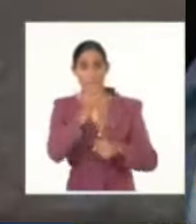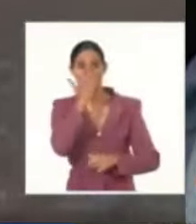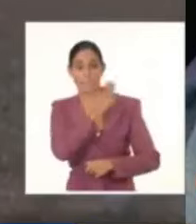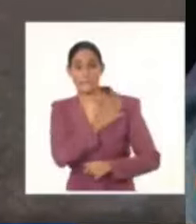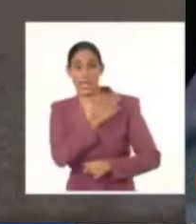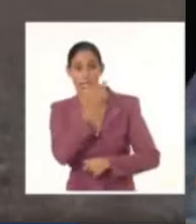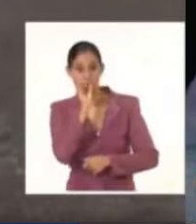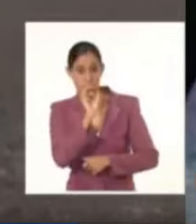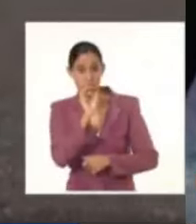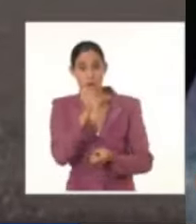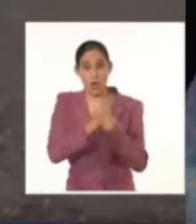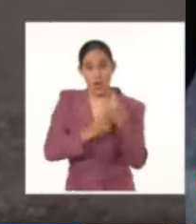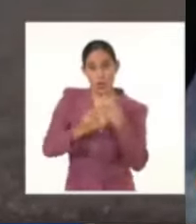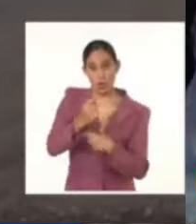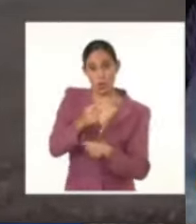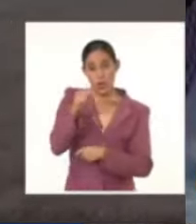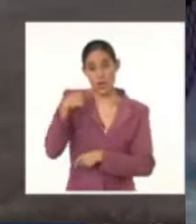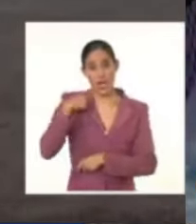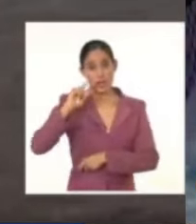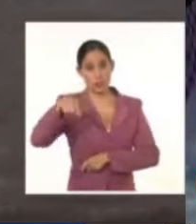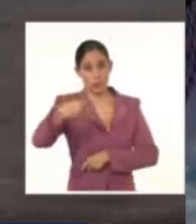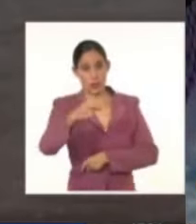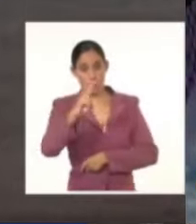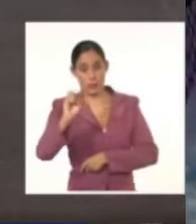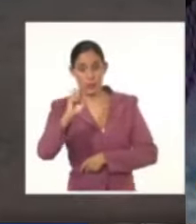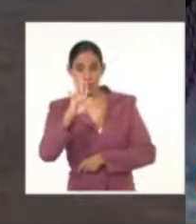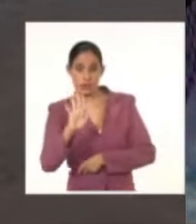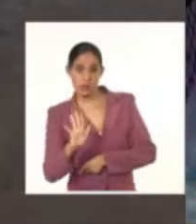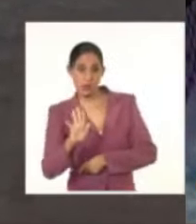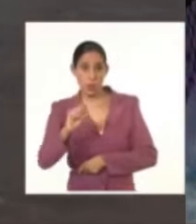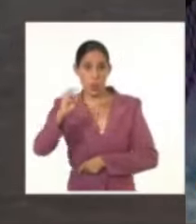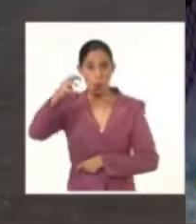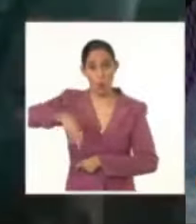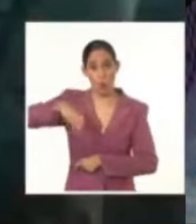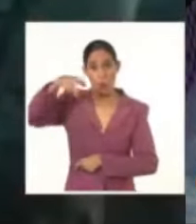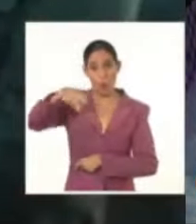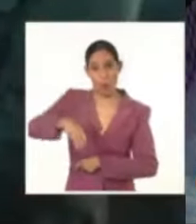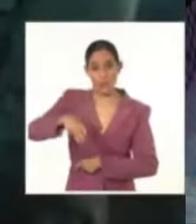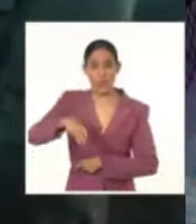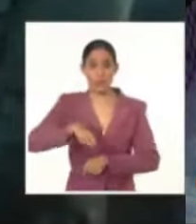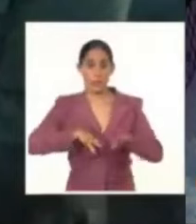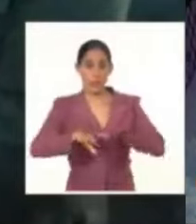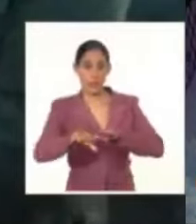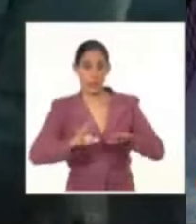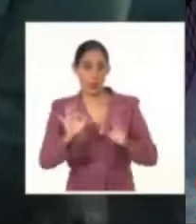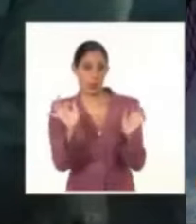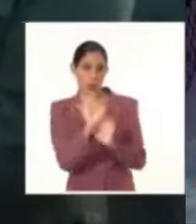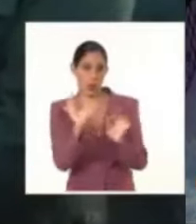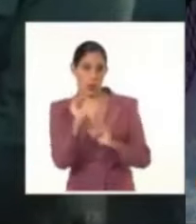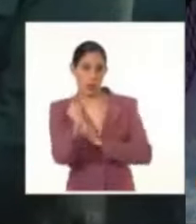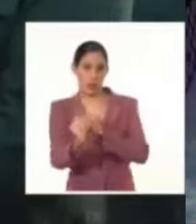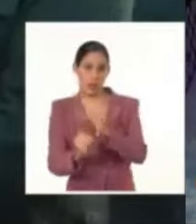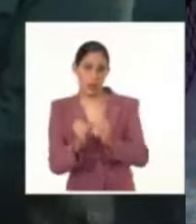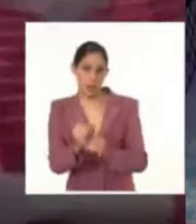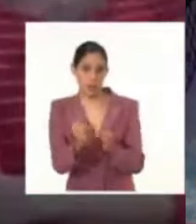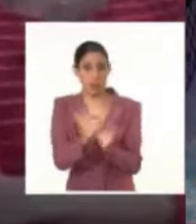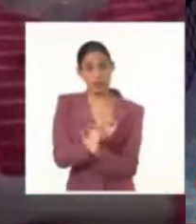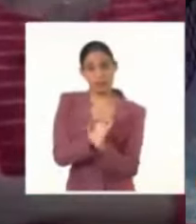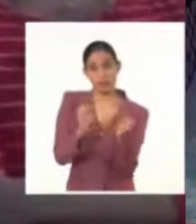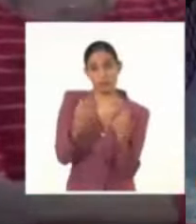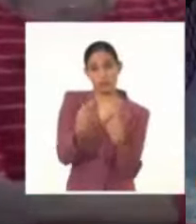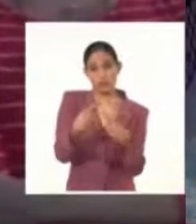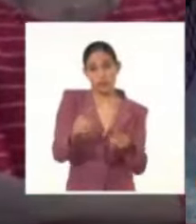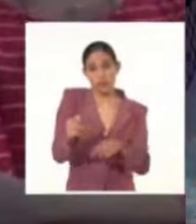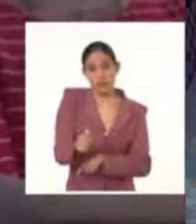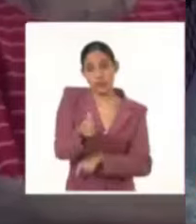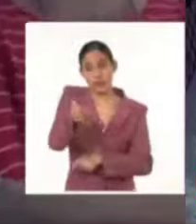2025. Mientras que el de Guines en Mayabeque está en el proceso de preparación de la inversión. A los especialistas, el presidente llamó